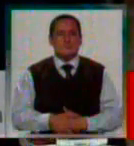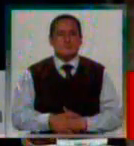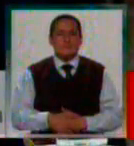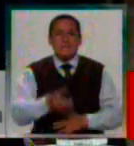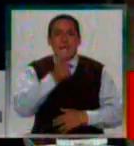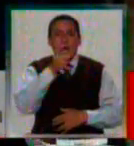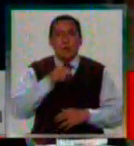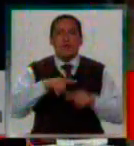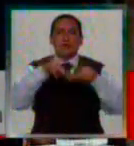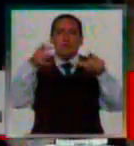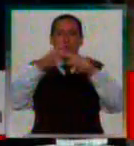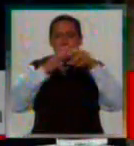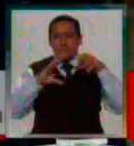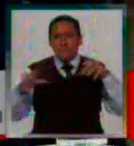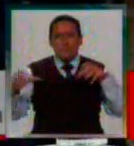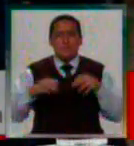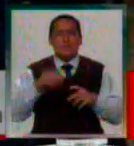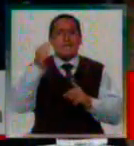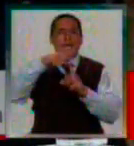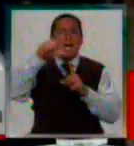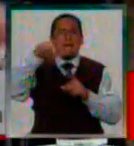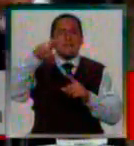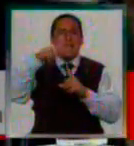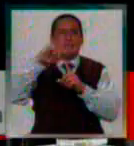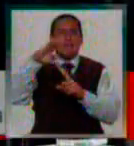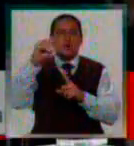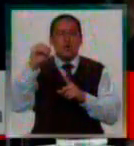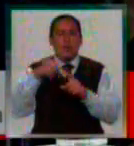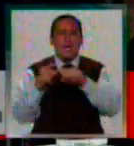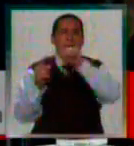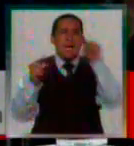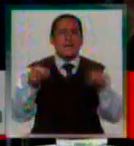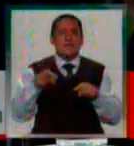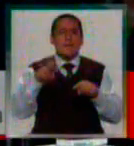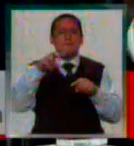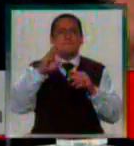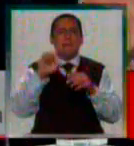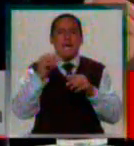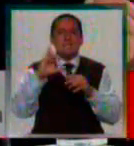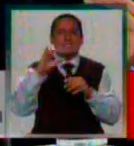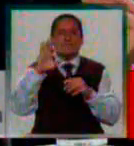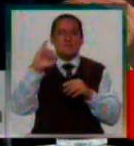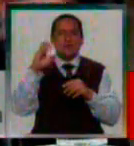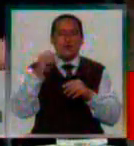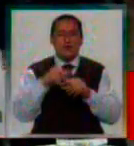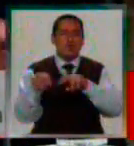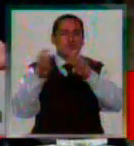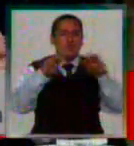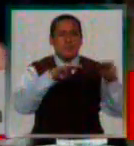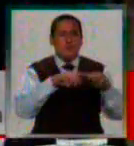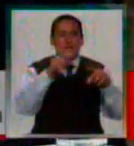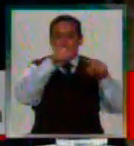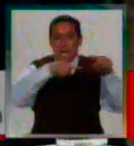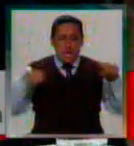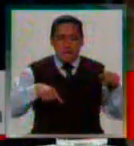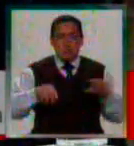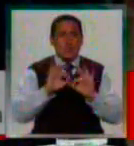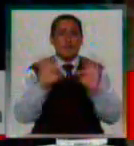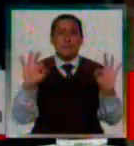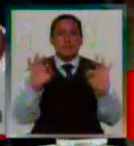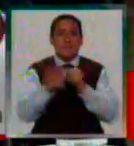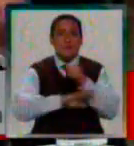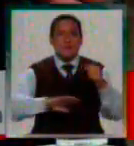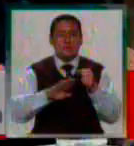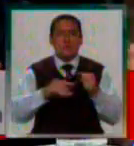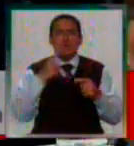aguas que vienen de la Cuenca del Atlántico al Pacífico Pero eso sale de las zonas altoandinas y allí no hay saneamiento básico por eso es que la gente